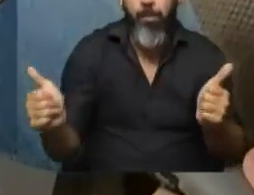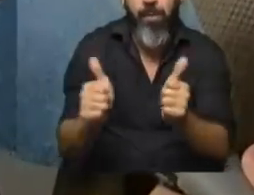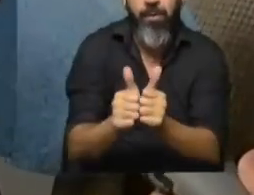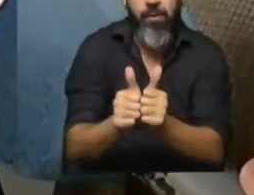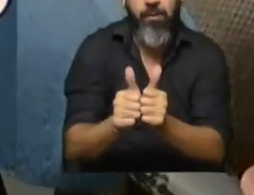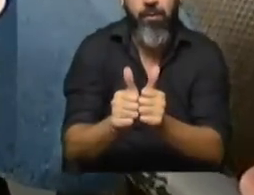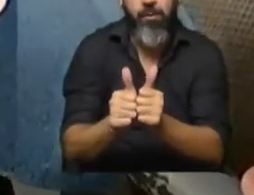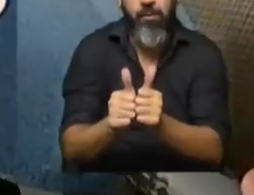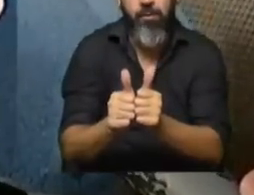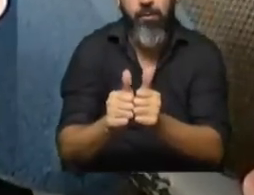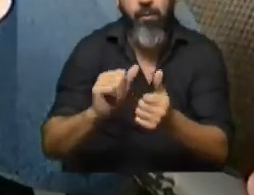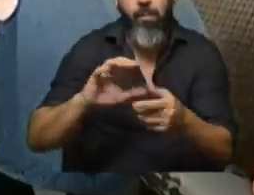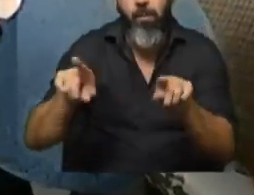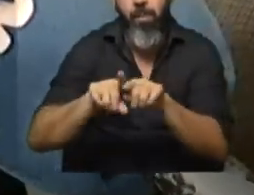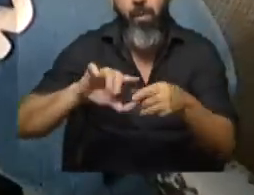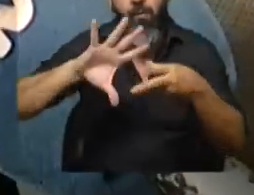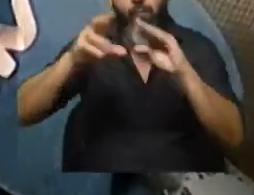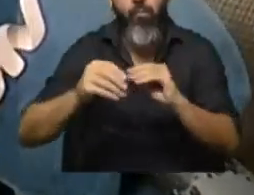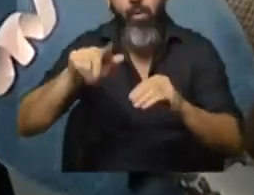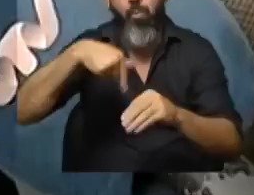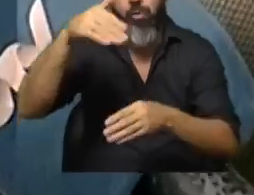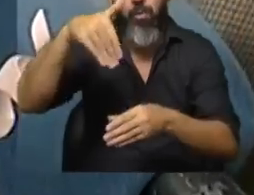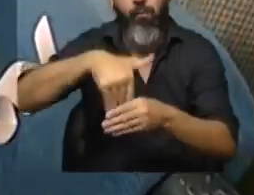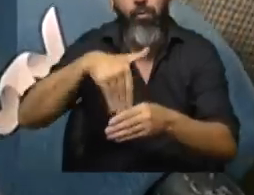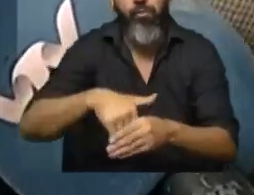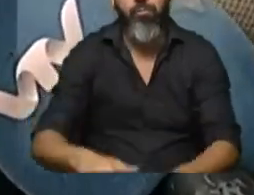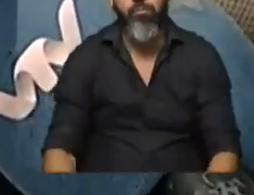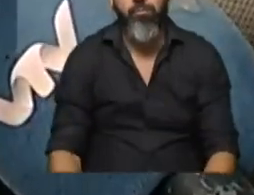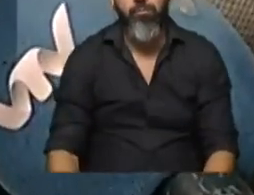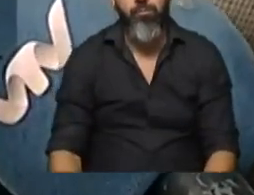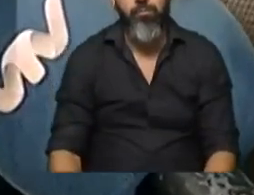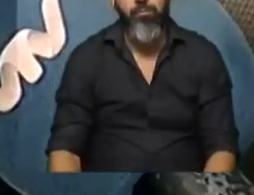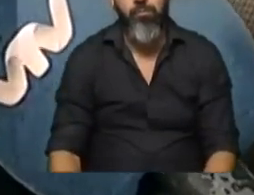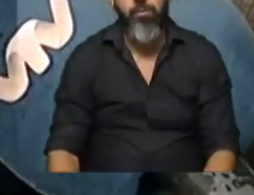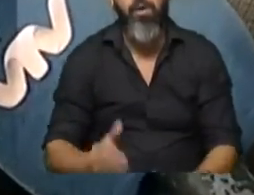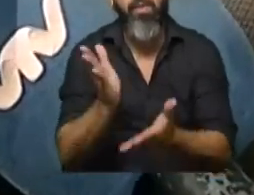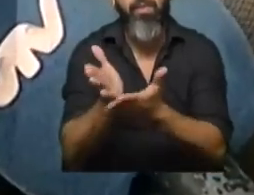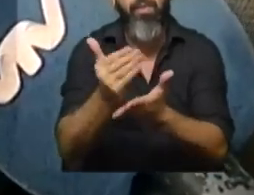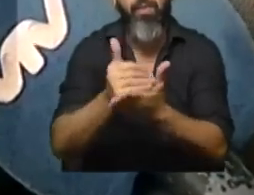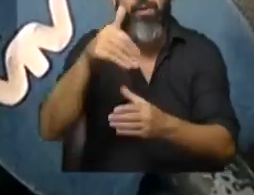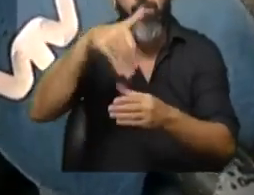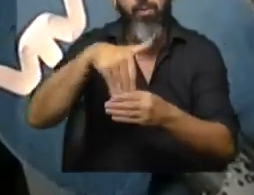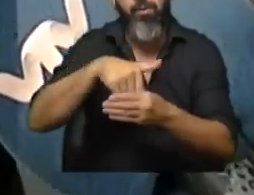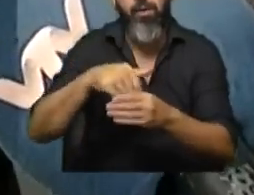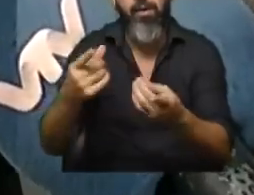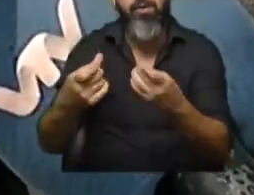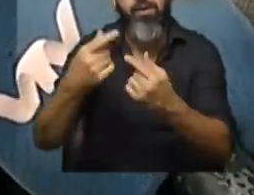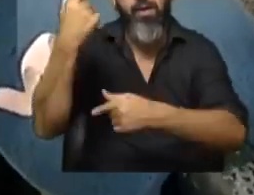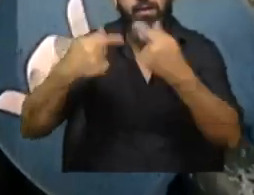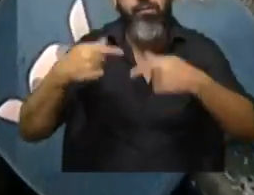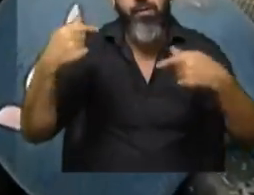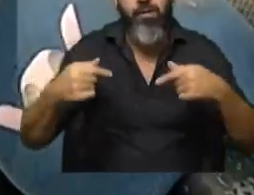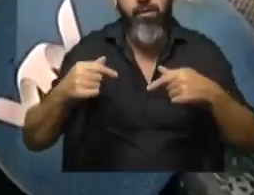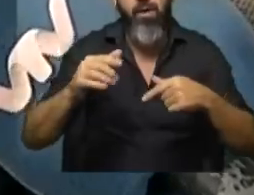a través de esto mismos mecanismos en la próxima elección y para la los departamental como requiere otras cosas Bueno